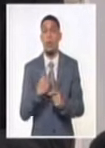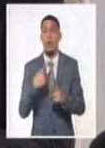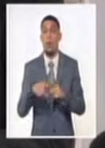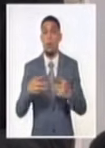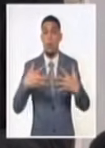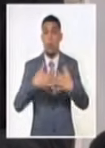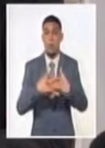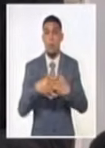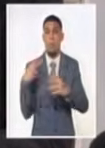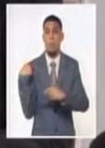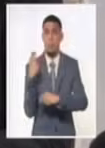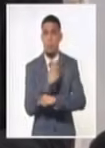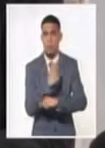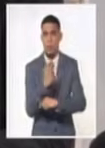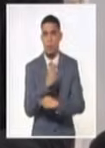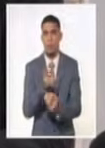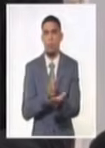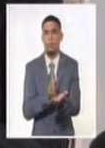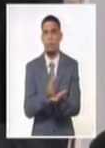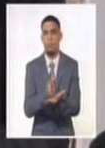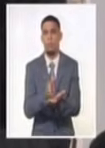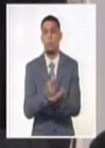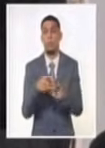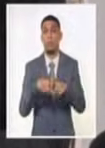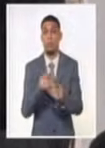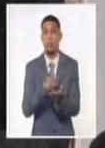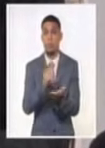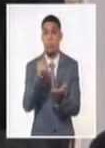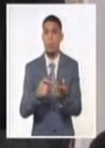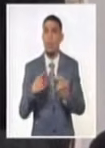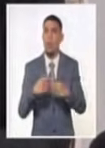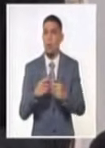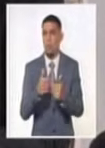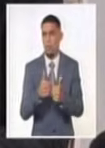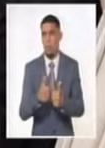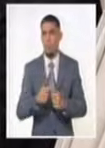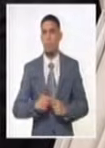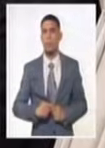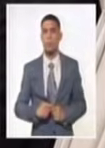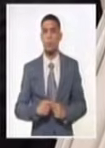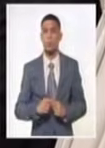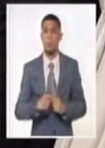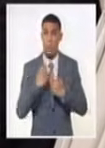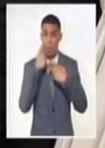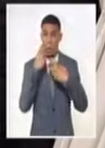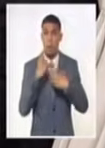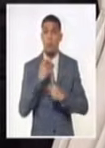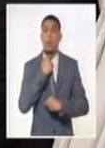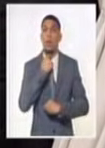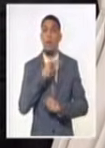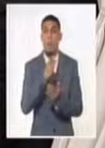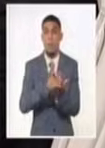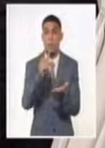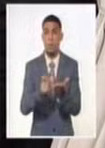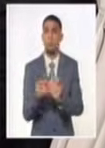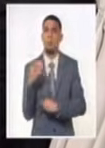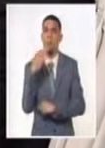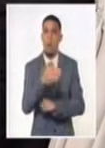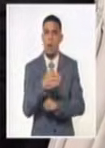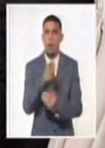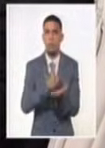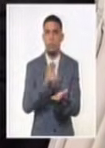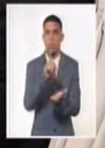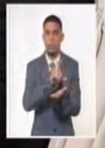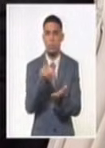con sus estudiantes. O sea, la presencialidad por un lado, pero también ese vínculo de maestros, profesores, con